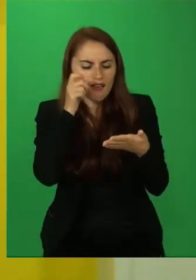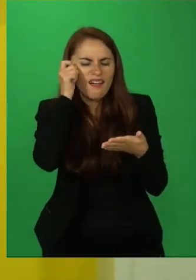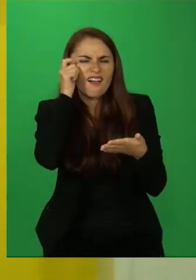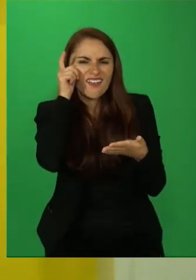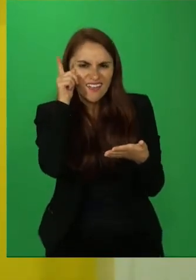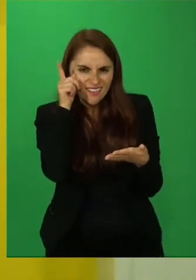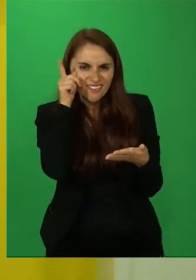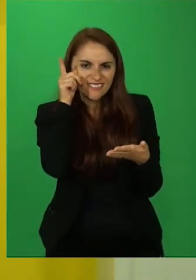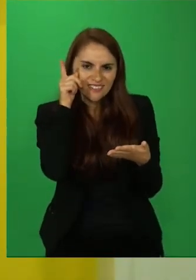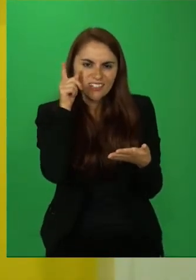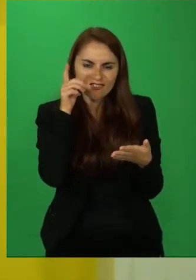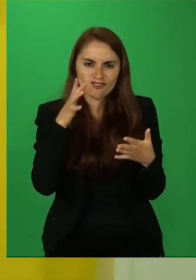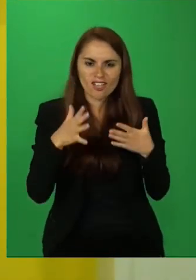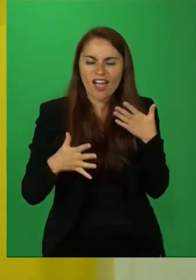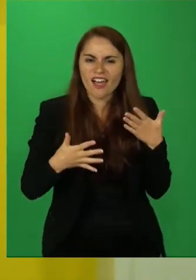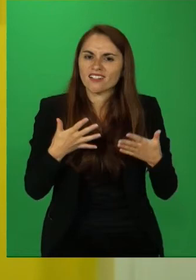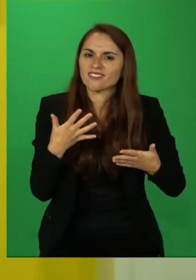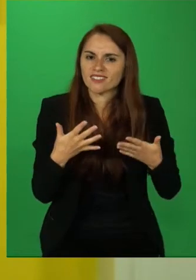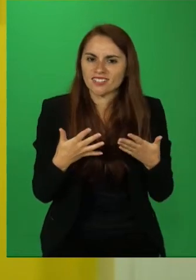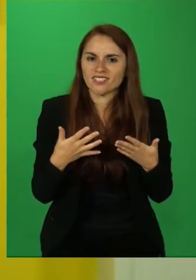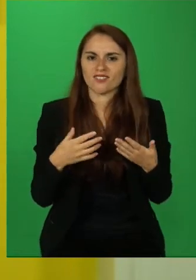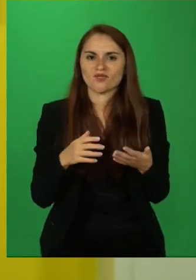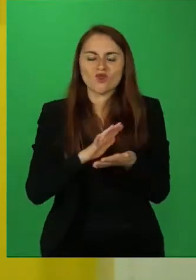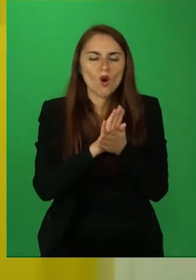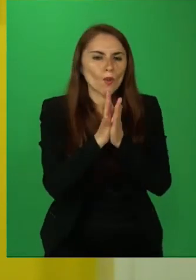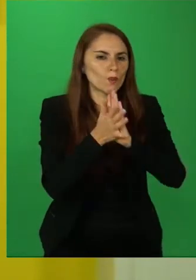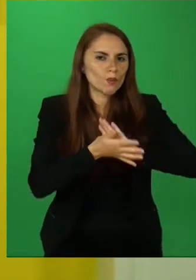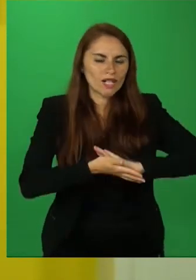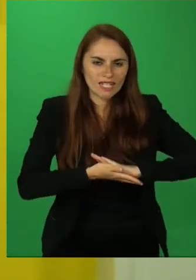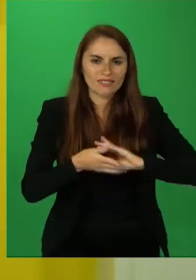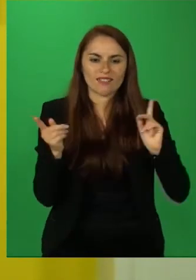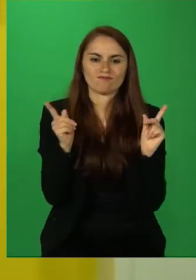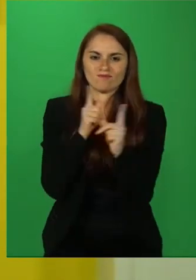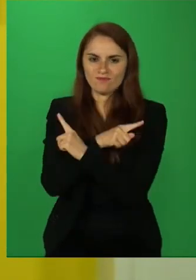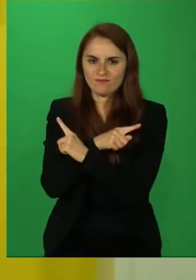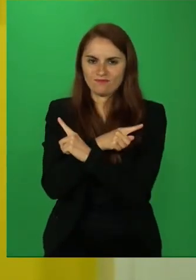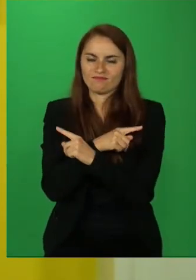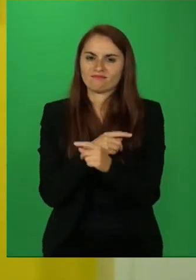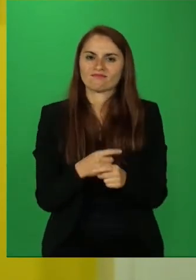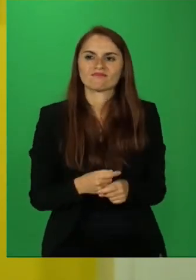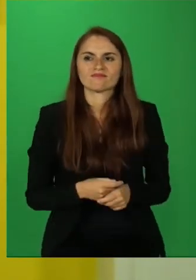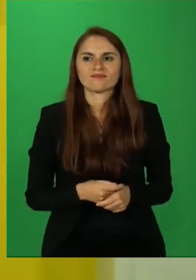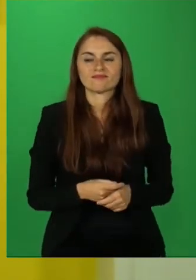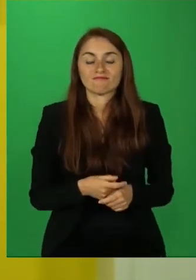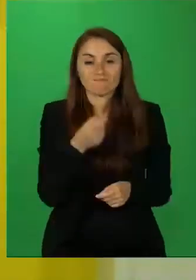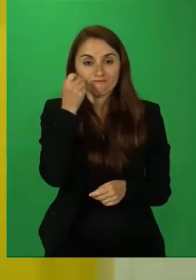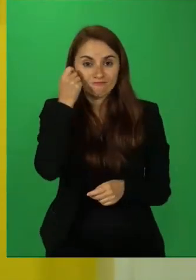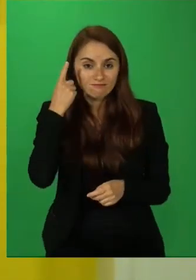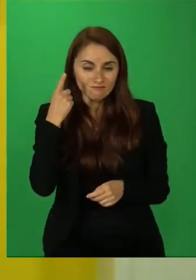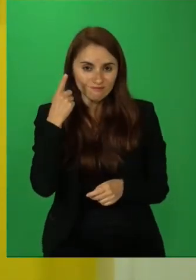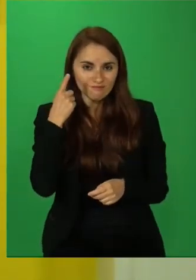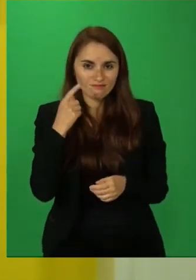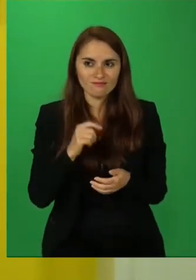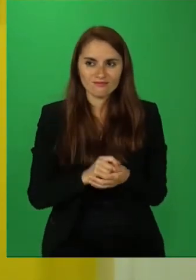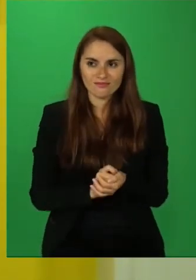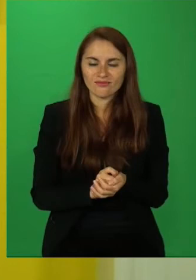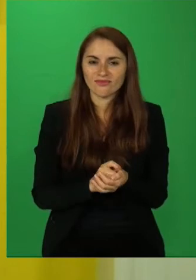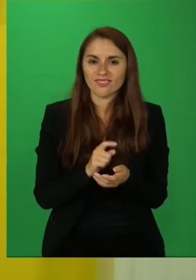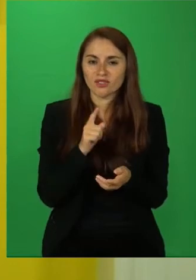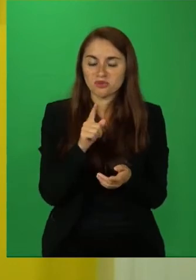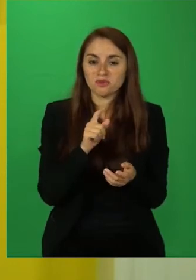la actitud que tiene el emisor frente a nosotros los chilenos. ¿Te diste cuenta?